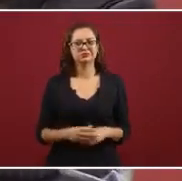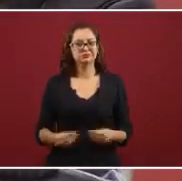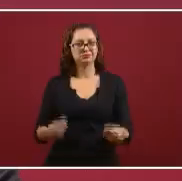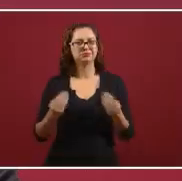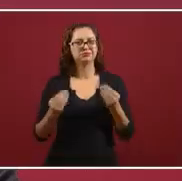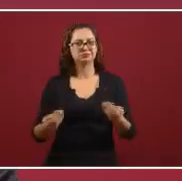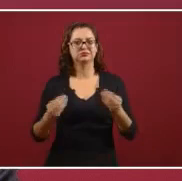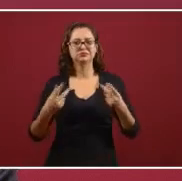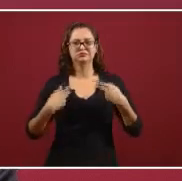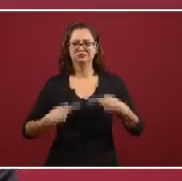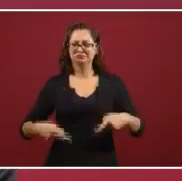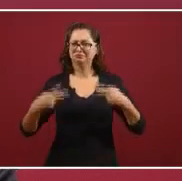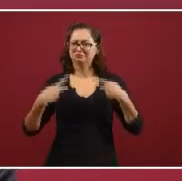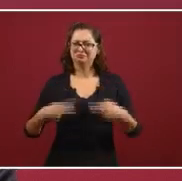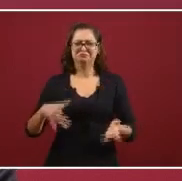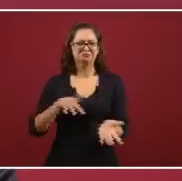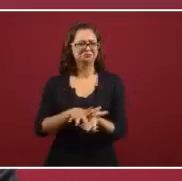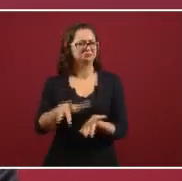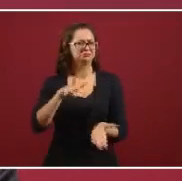mucha militancia,